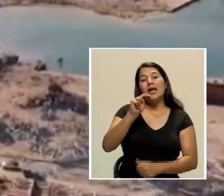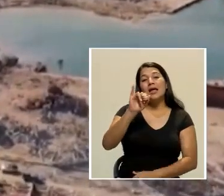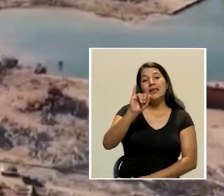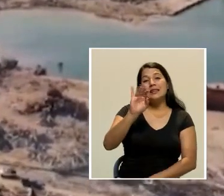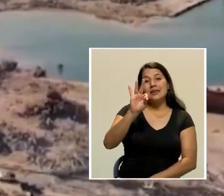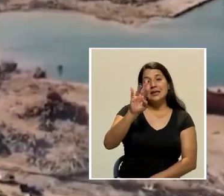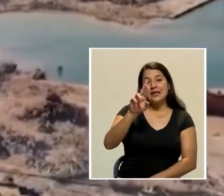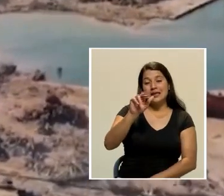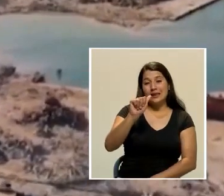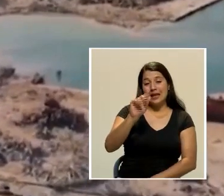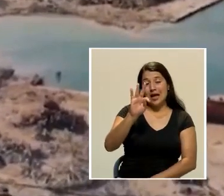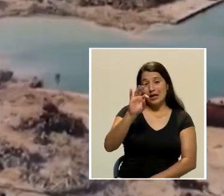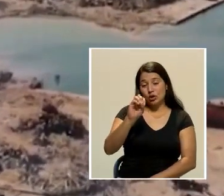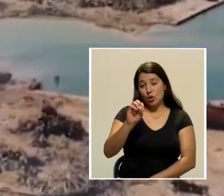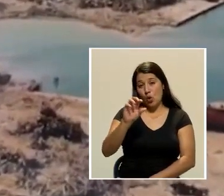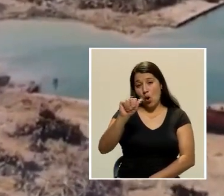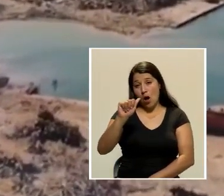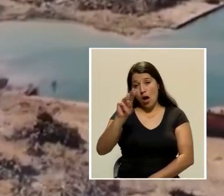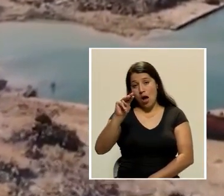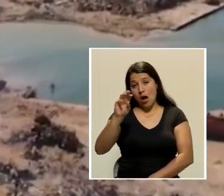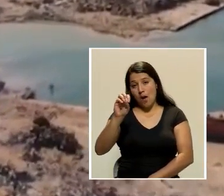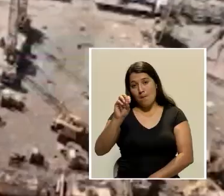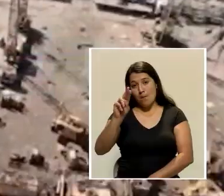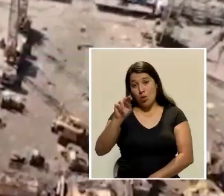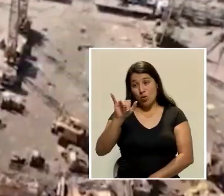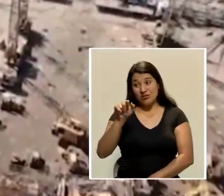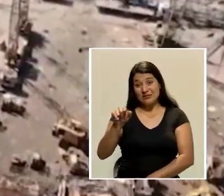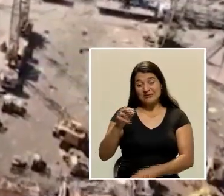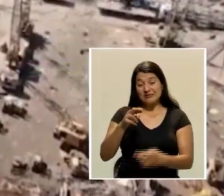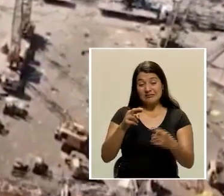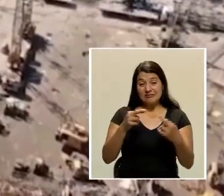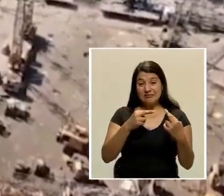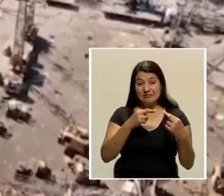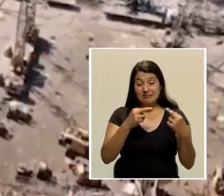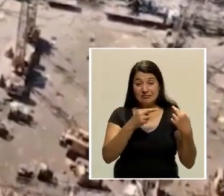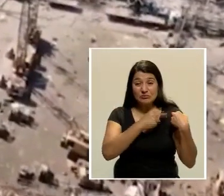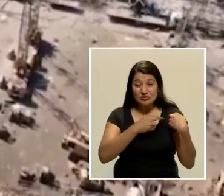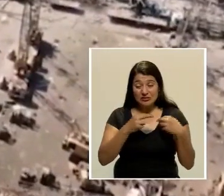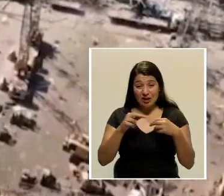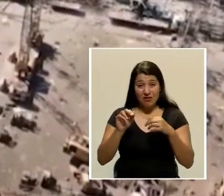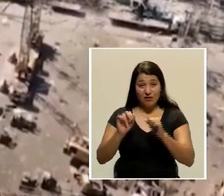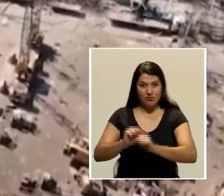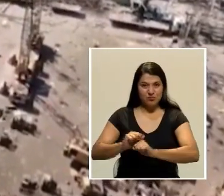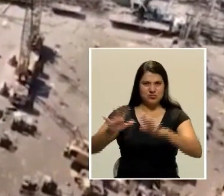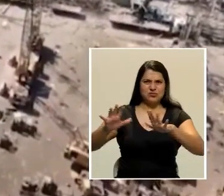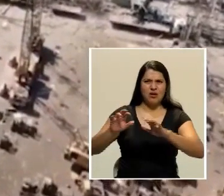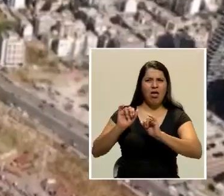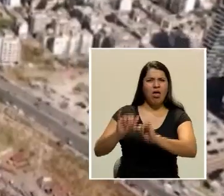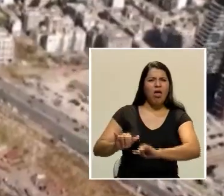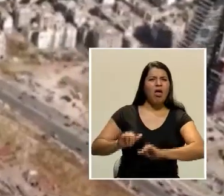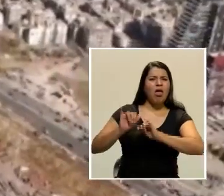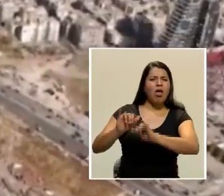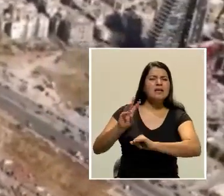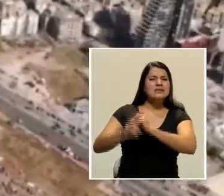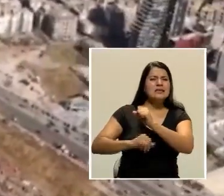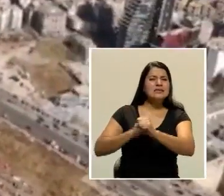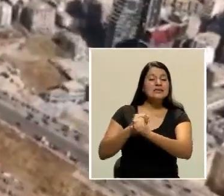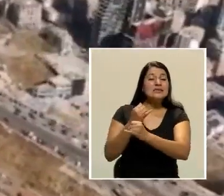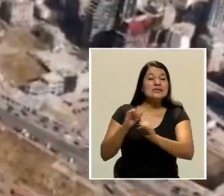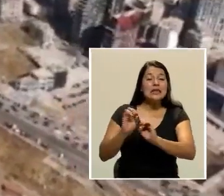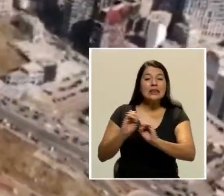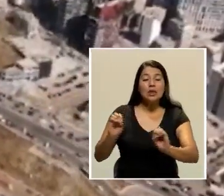negligencia, apenas ha cambiado desde el final de la guerra civil en 1990. La indignación de los libaneses crece cada vez